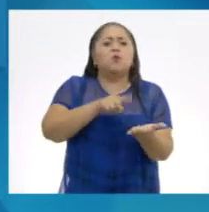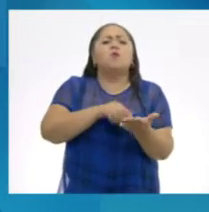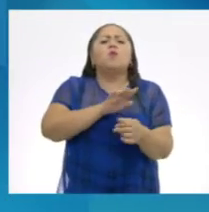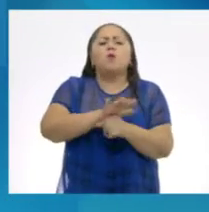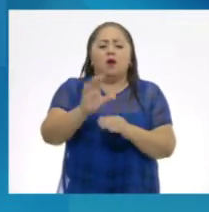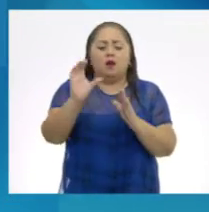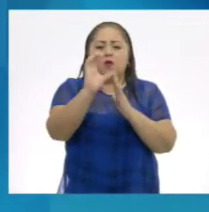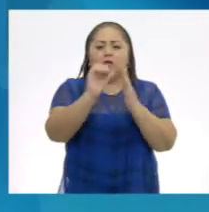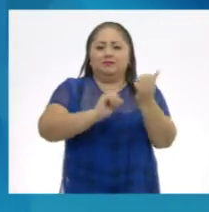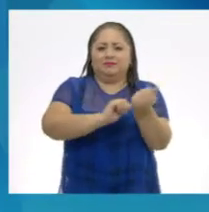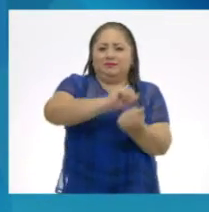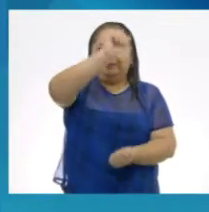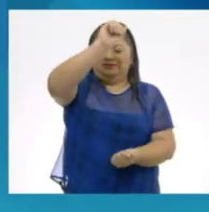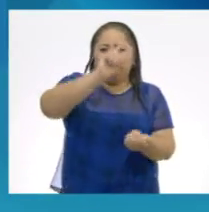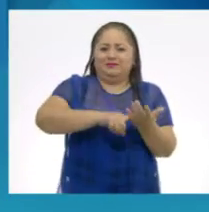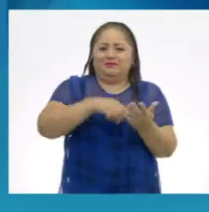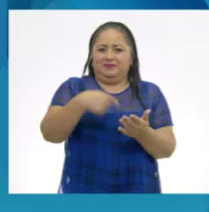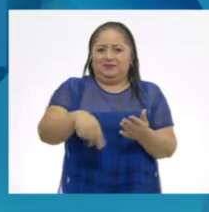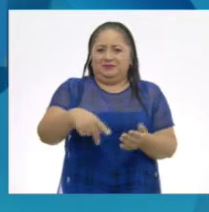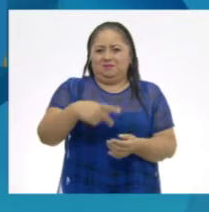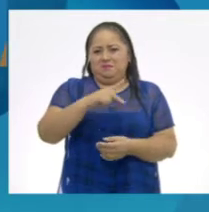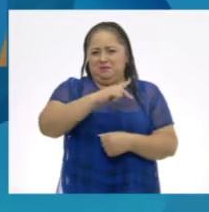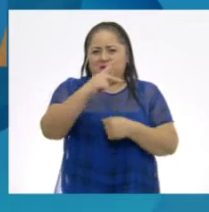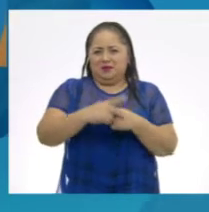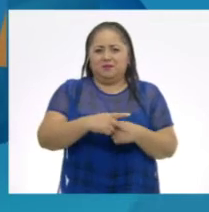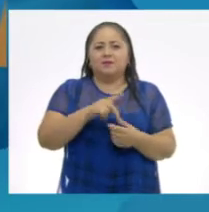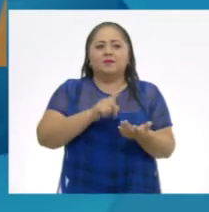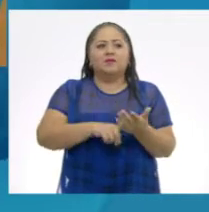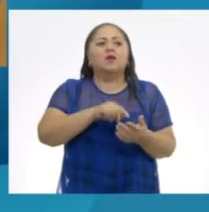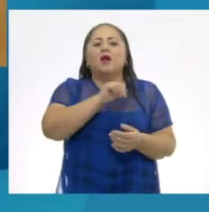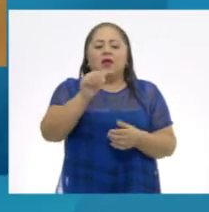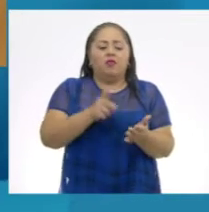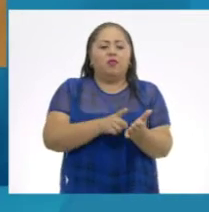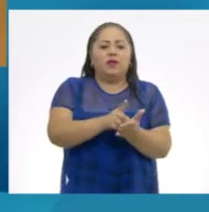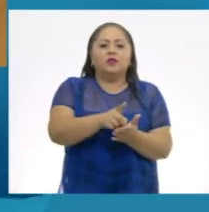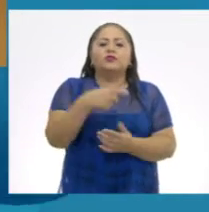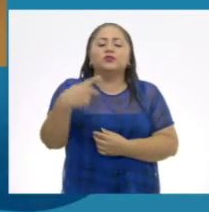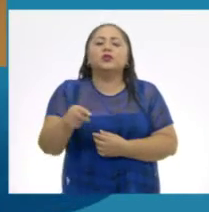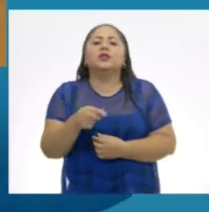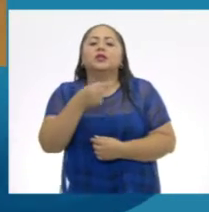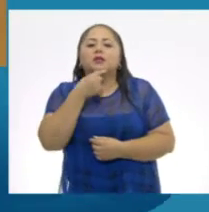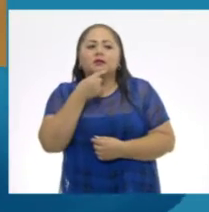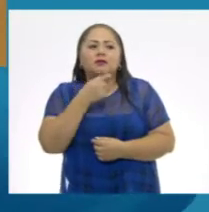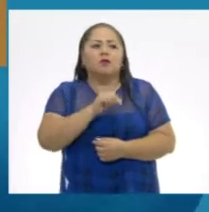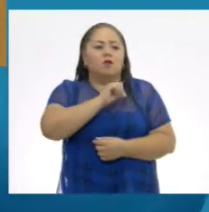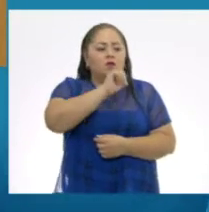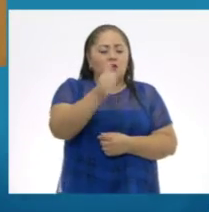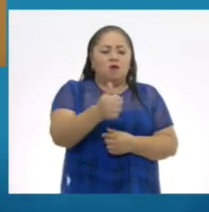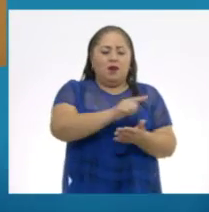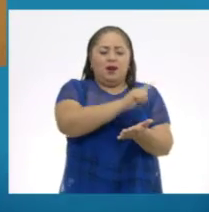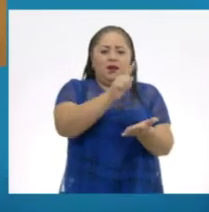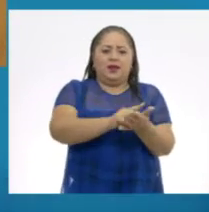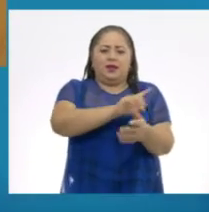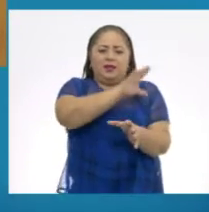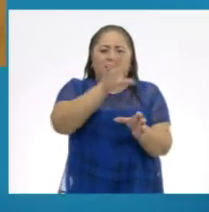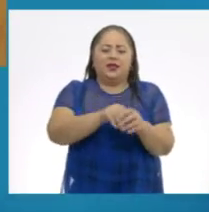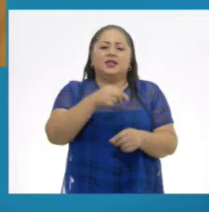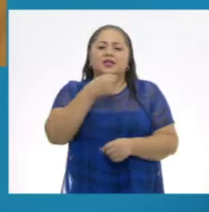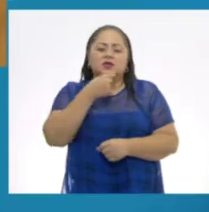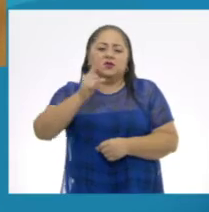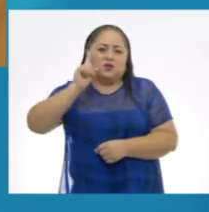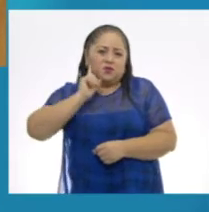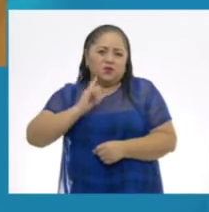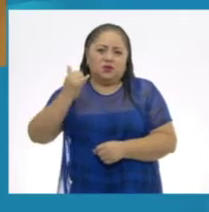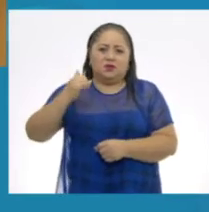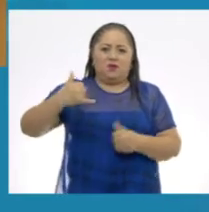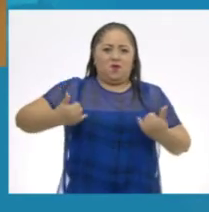la Constitución Política de nuestro país. En la Convención sobre los Derechos del Niño, En la Ley General de los Derechos de Niñas,